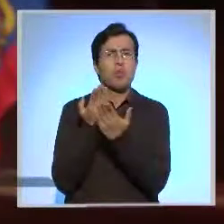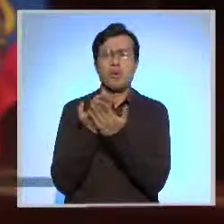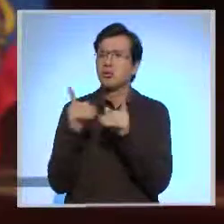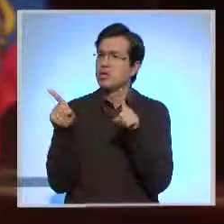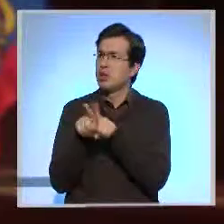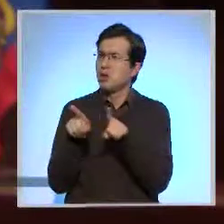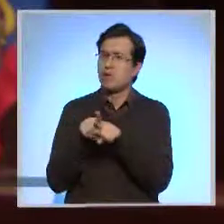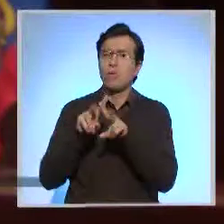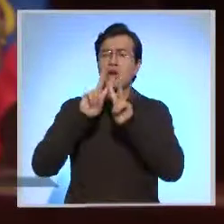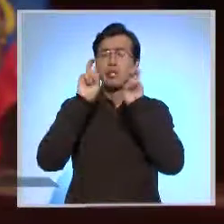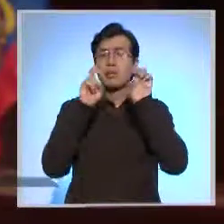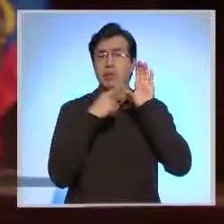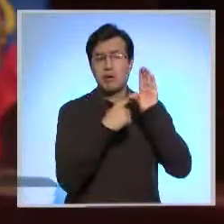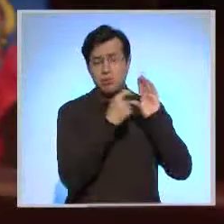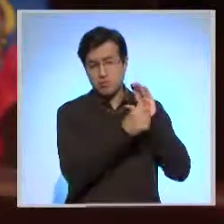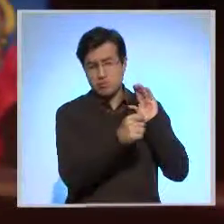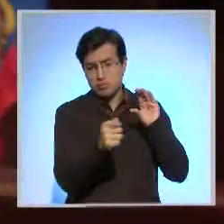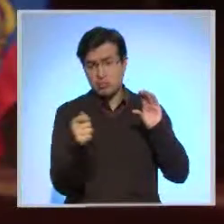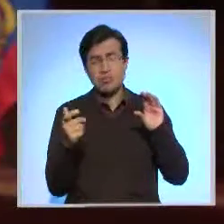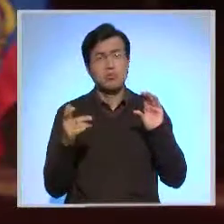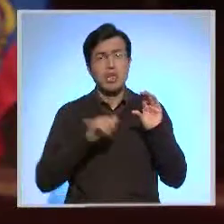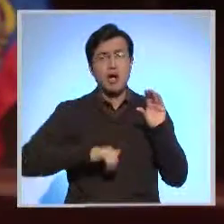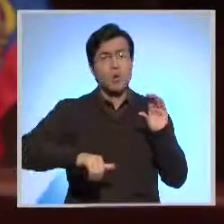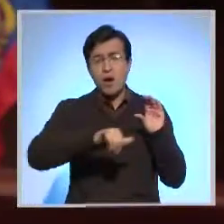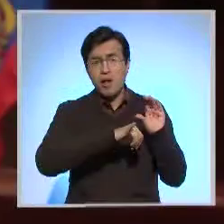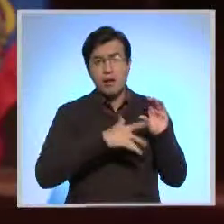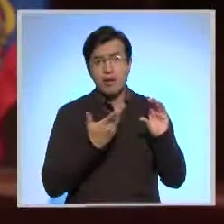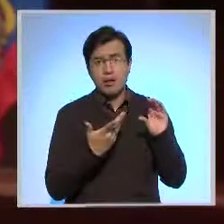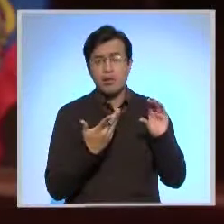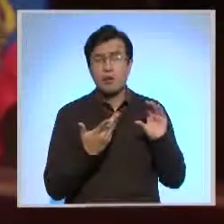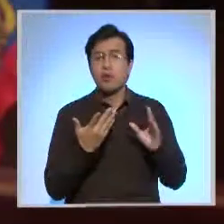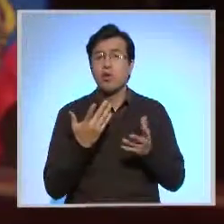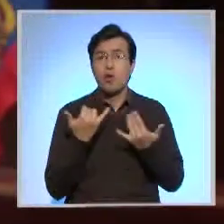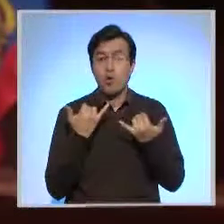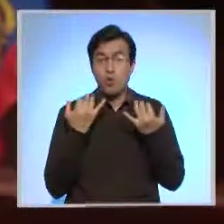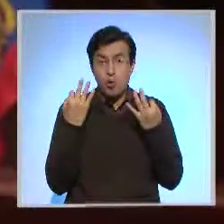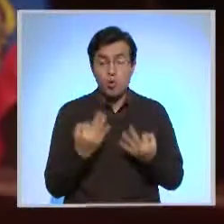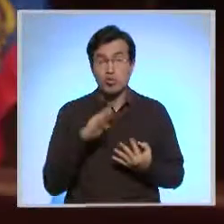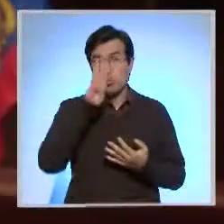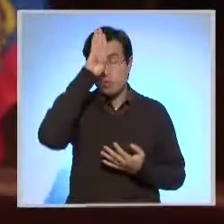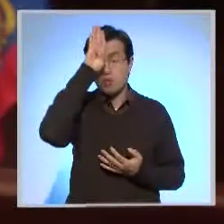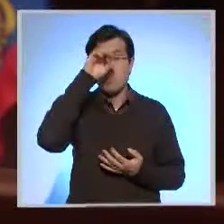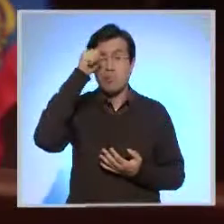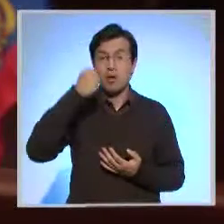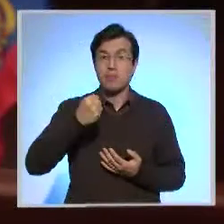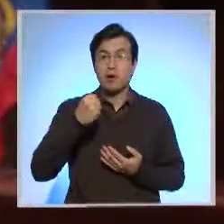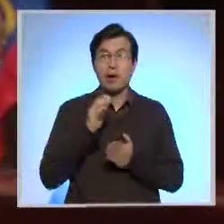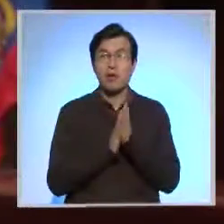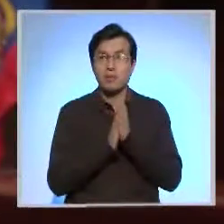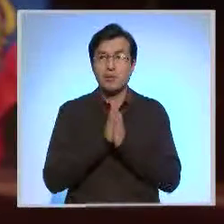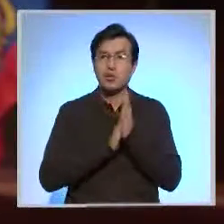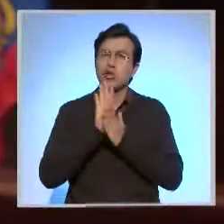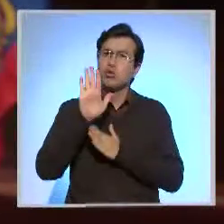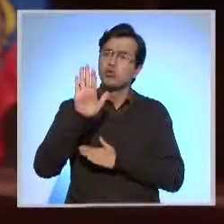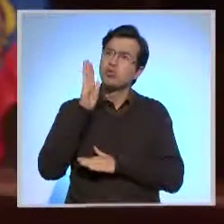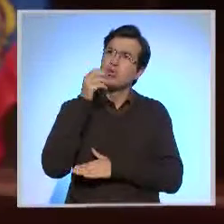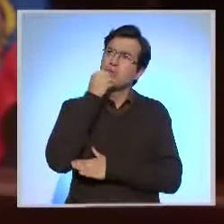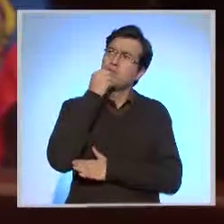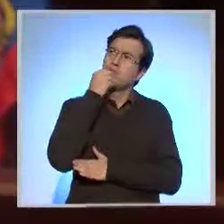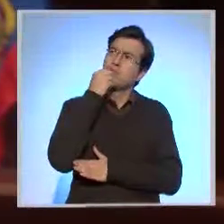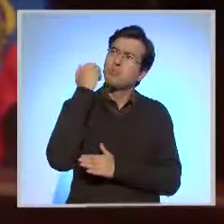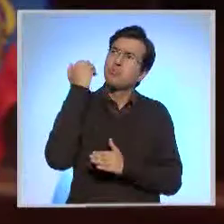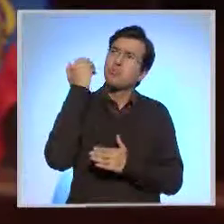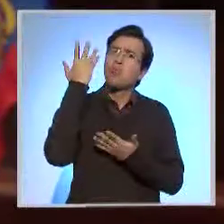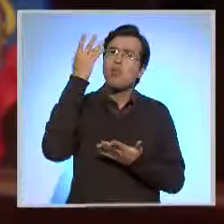adelante la redistribución de la riqueza tuvimos la oportunidad de escucharle al papá en una posición política porque